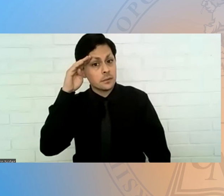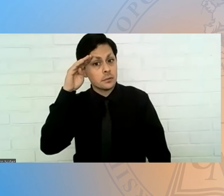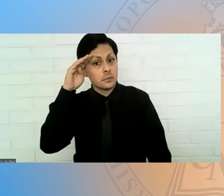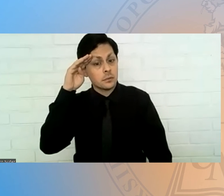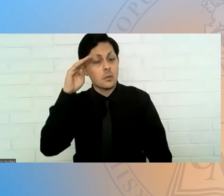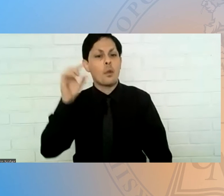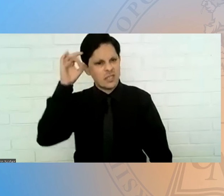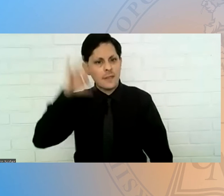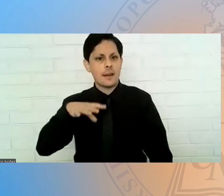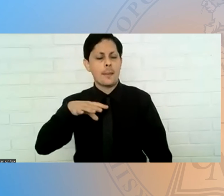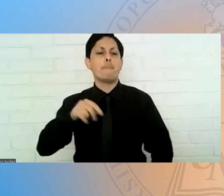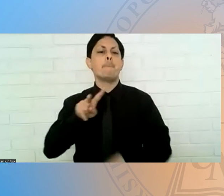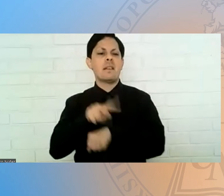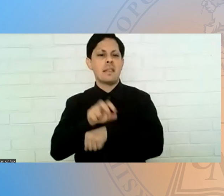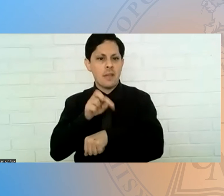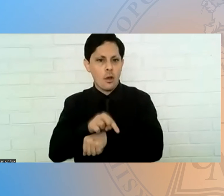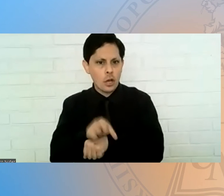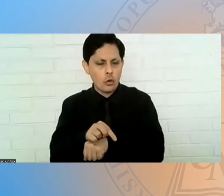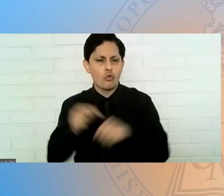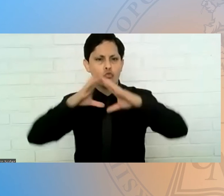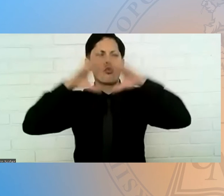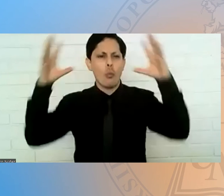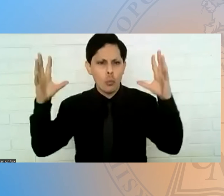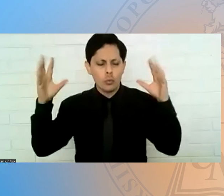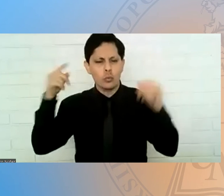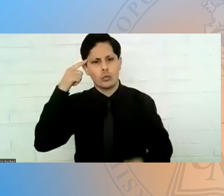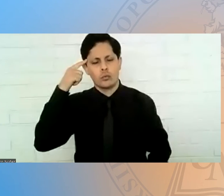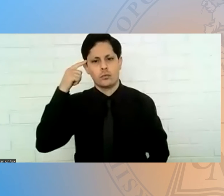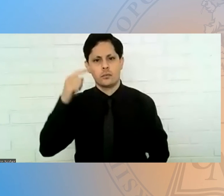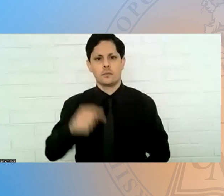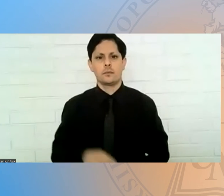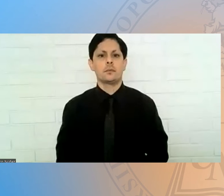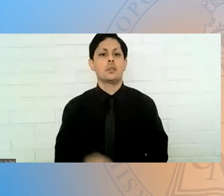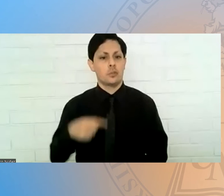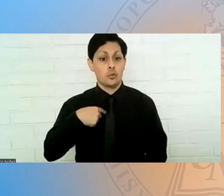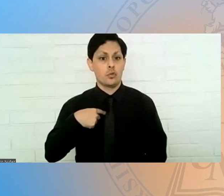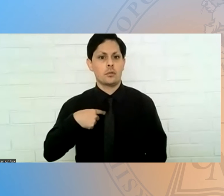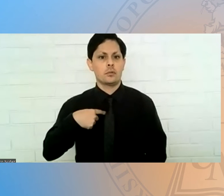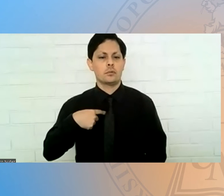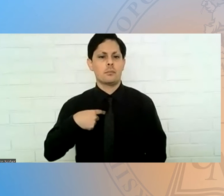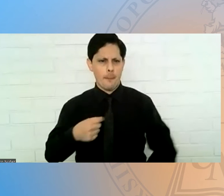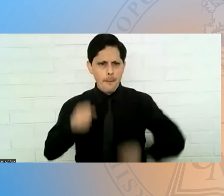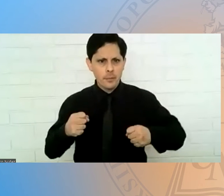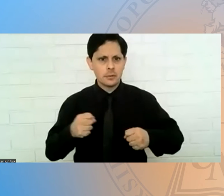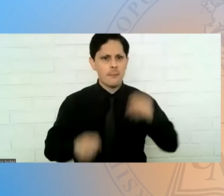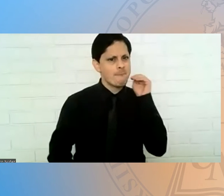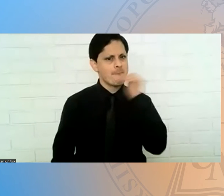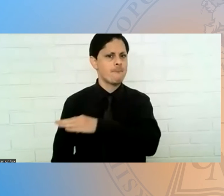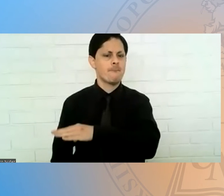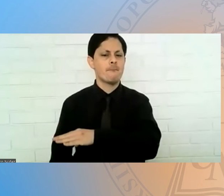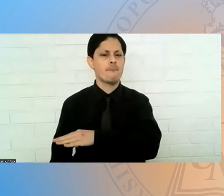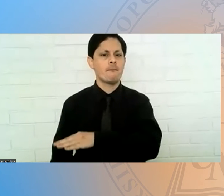saber pedagógico robusto. Yo creo que debemos ser mucho más audaces. No hay